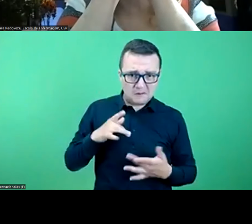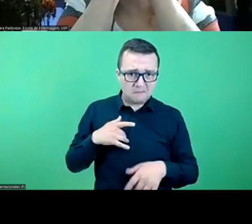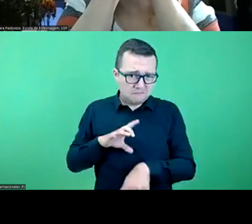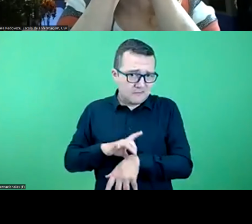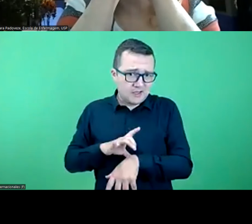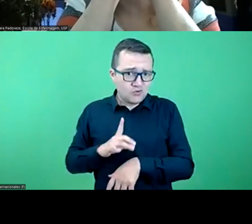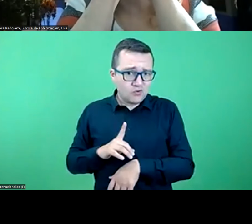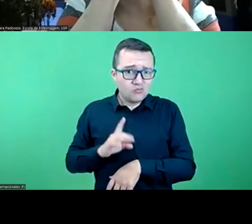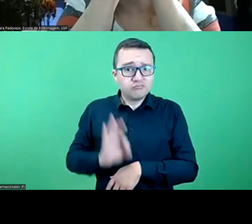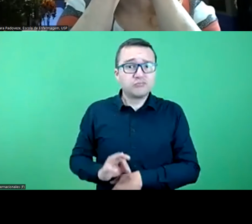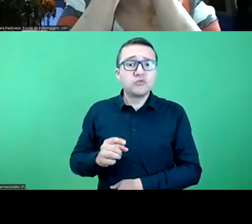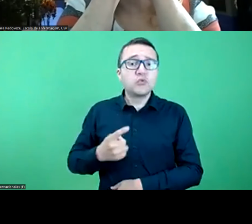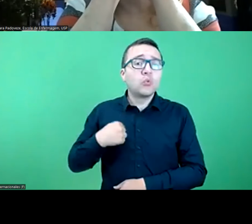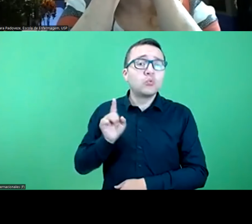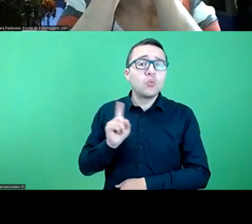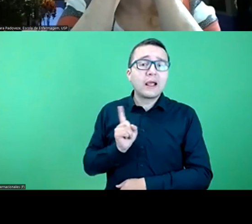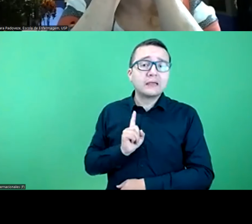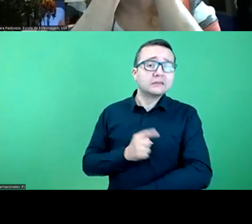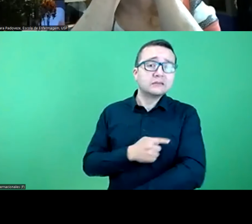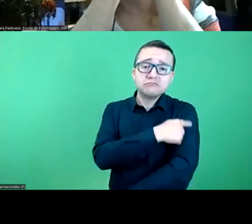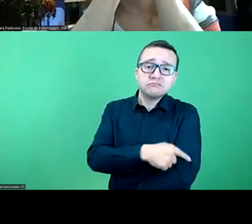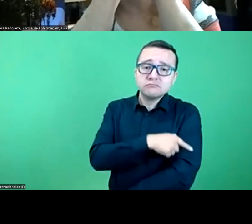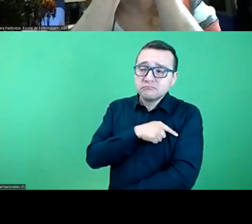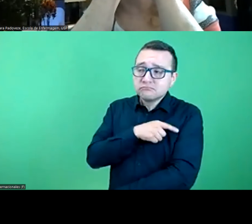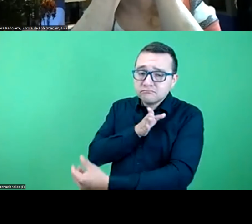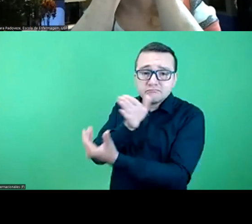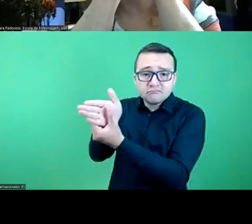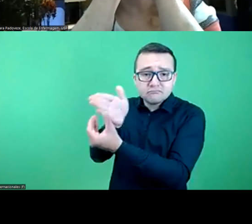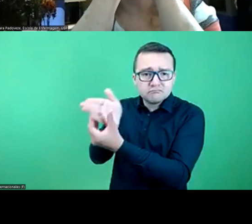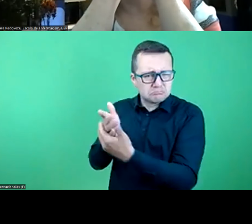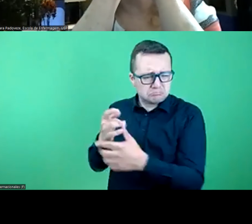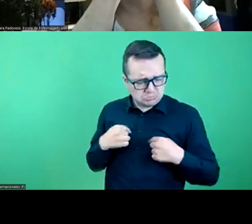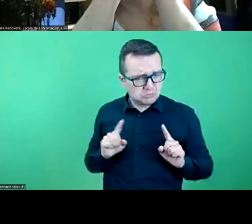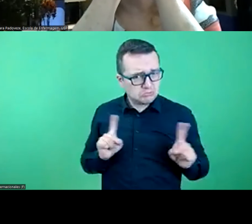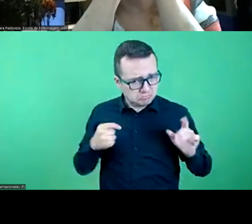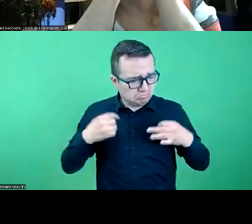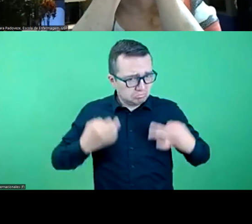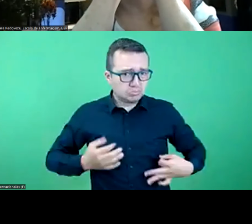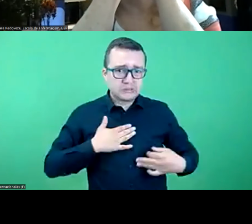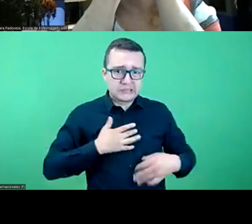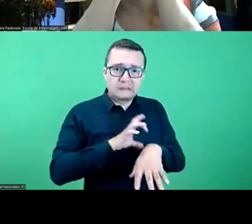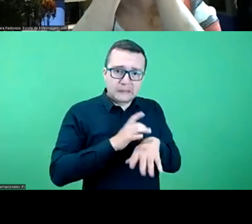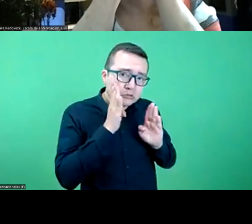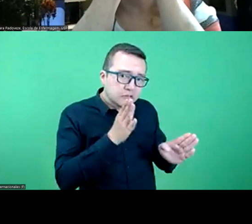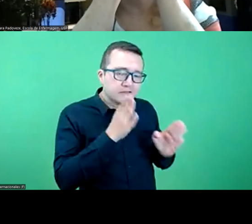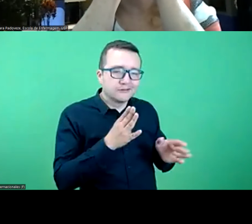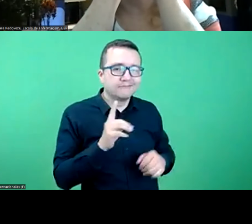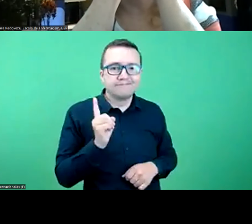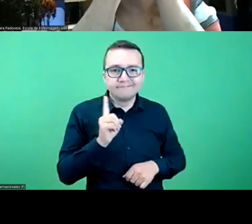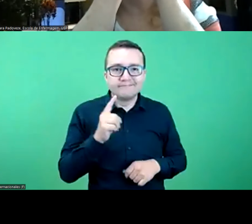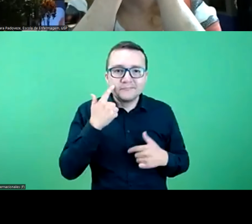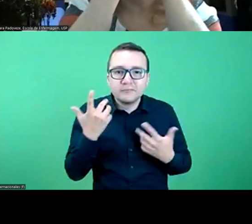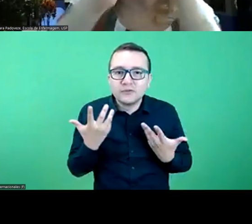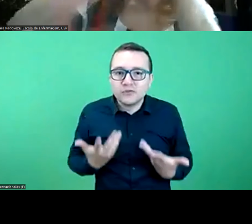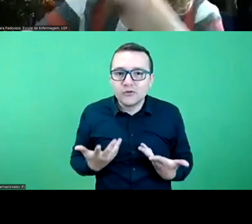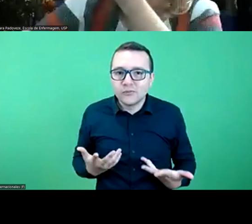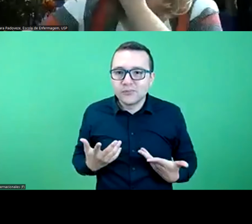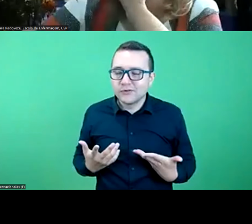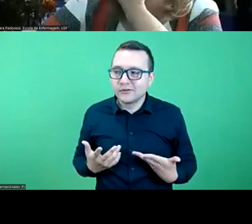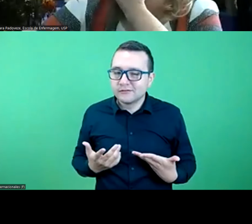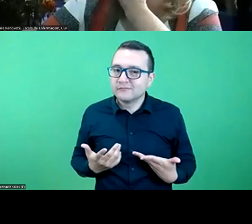pacientes, o porque creemos que no somos propensos a sufrir. Si bien por determinantes sociales o por condiciones de salud, como